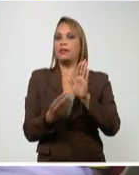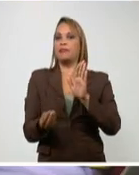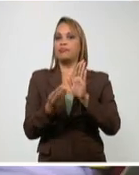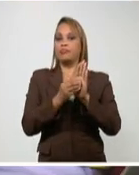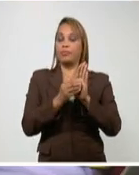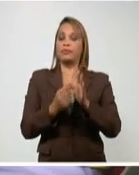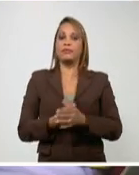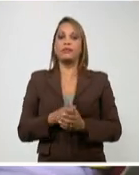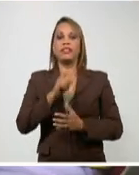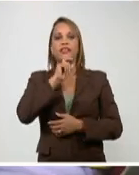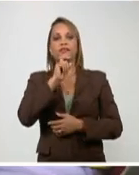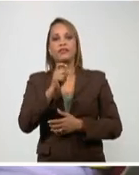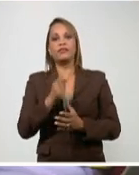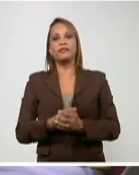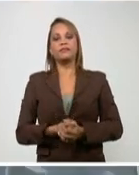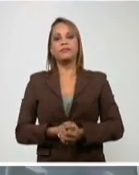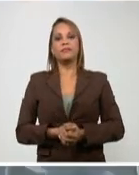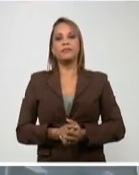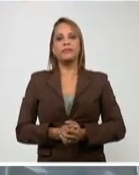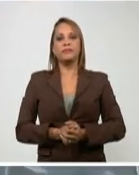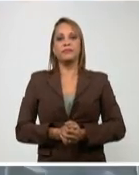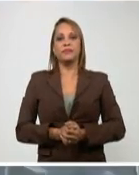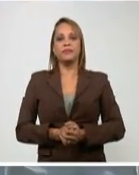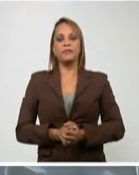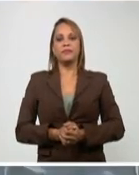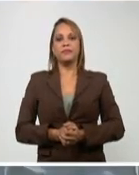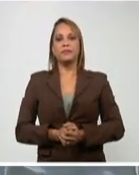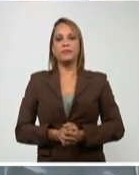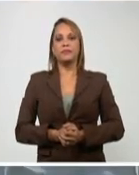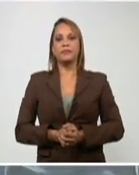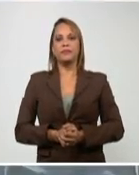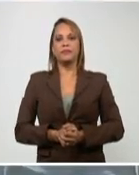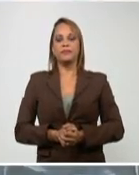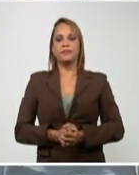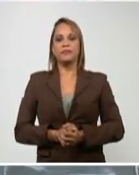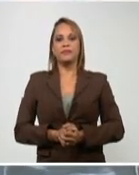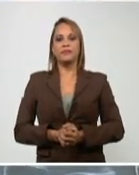de Ávila, Damián Betanzos Hernández, Sistema Informativo de la Televisión Cubana.